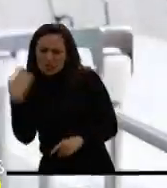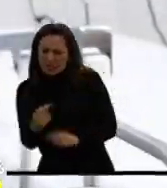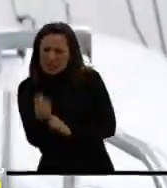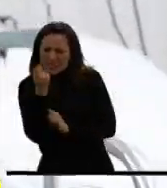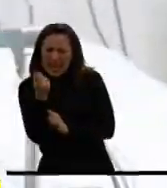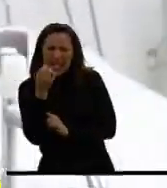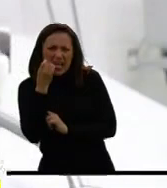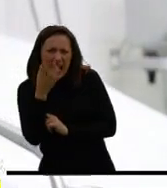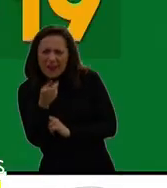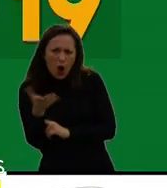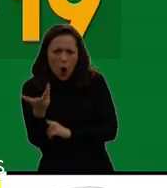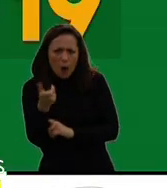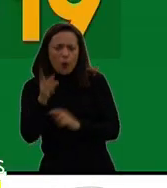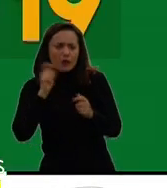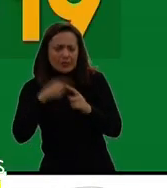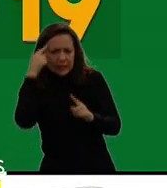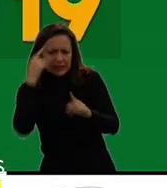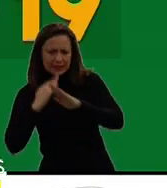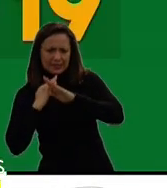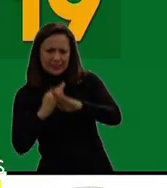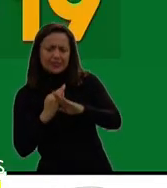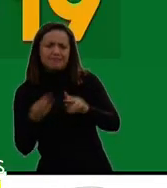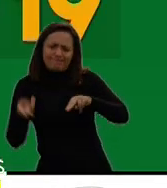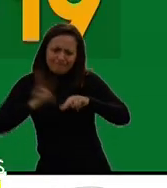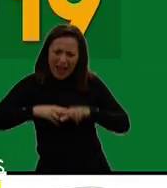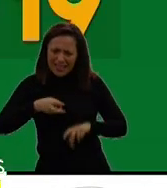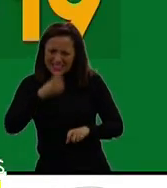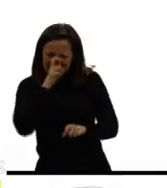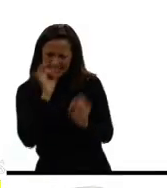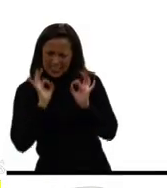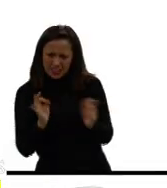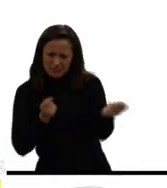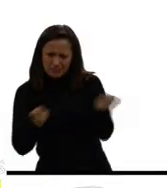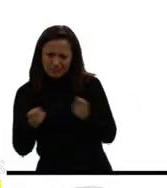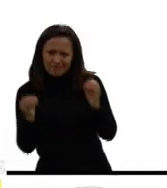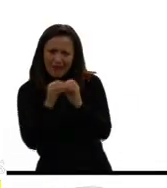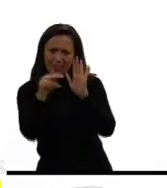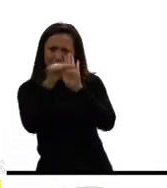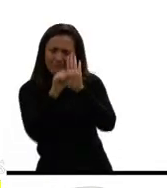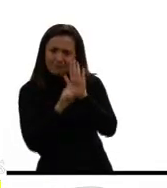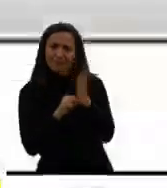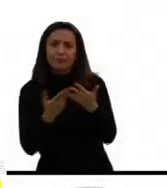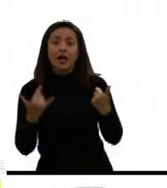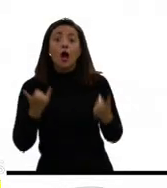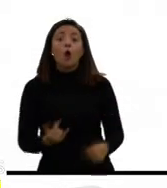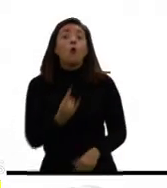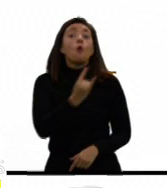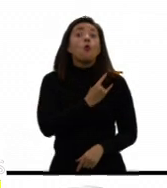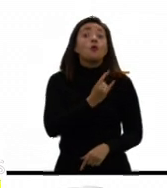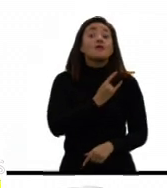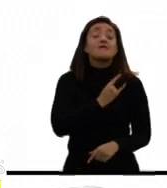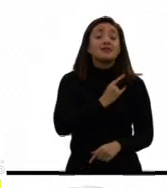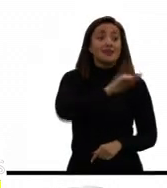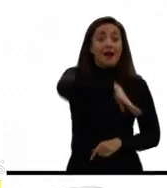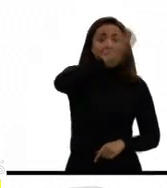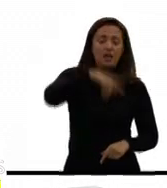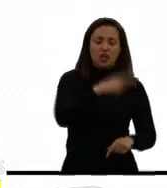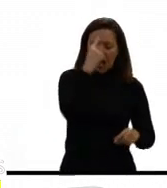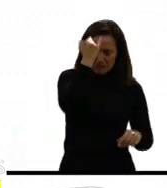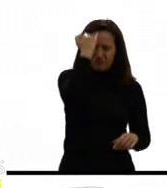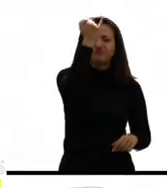y tomar medidas de prevención más estrictas para el personal de la salud la universidad de antioquia desarrolló esta aplicación